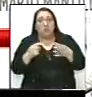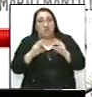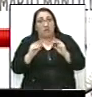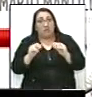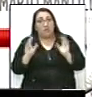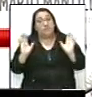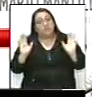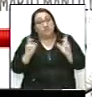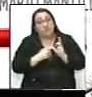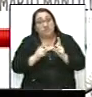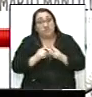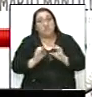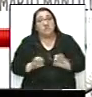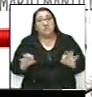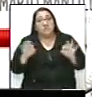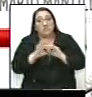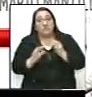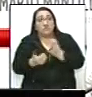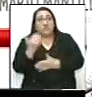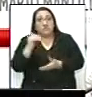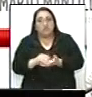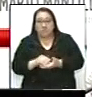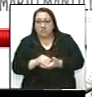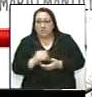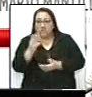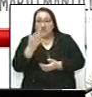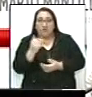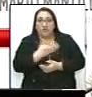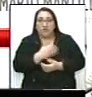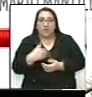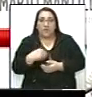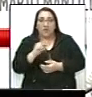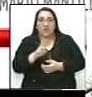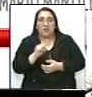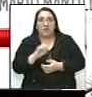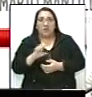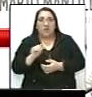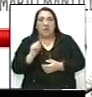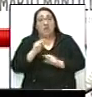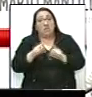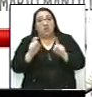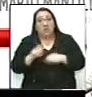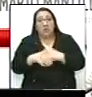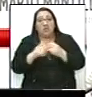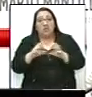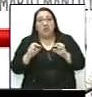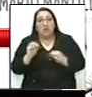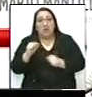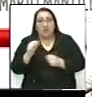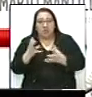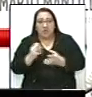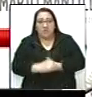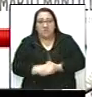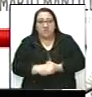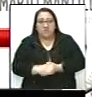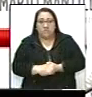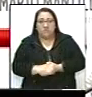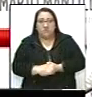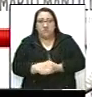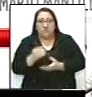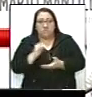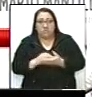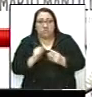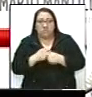pronunciado. En todo caso, sería importante nuevamente pedirle al presidente Vizcarra que consulte a los pueblos si quiere una vez más